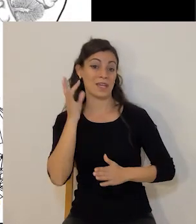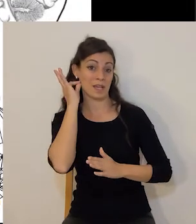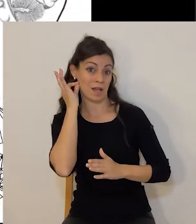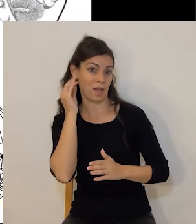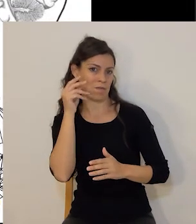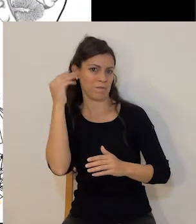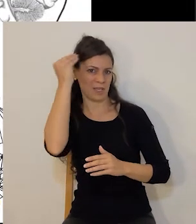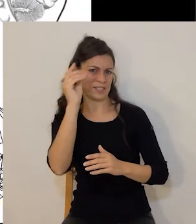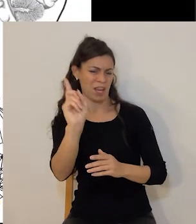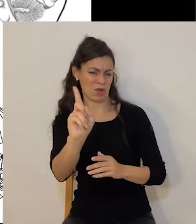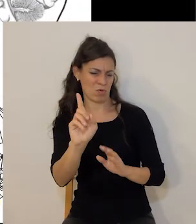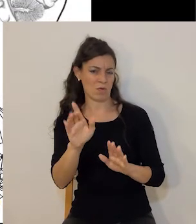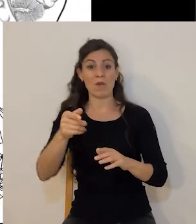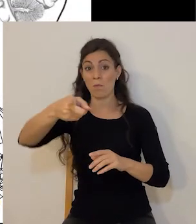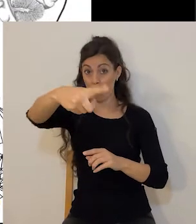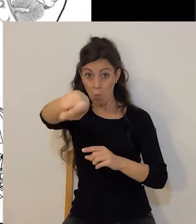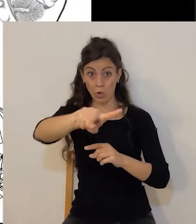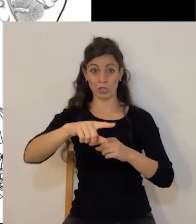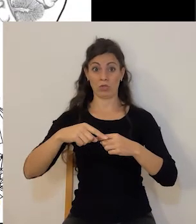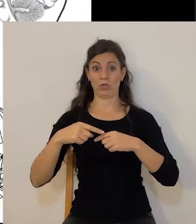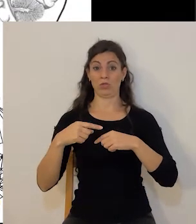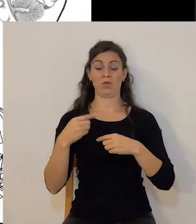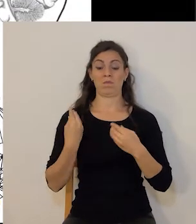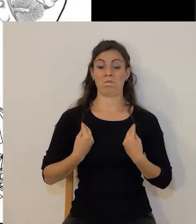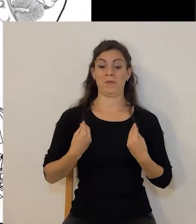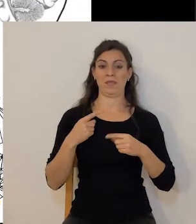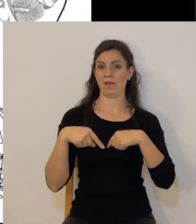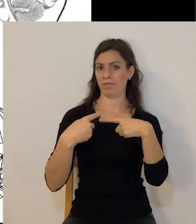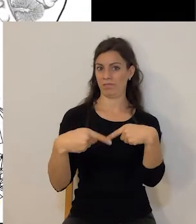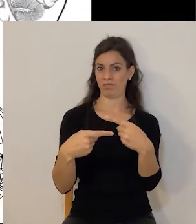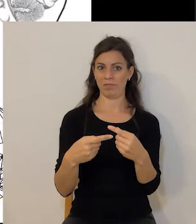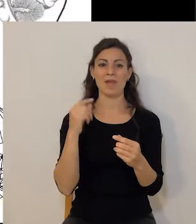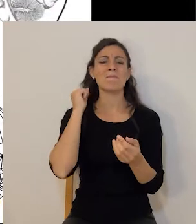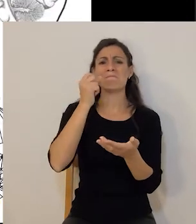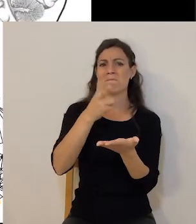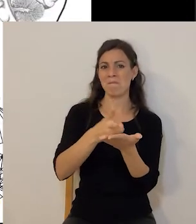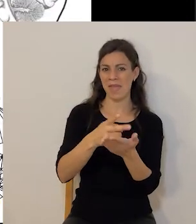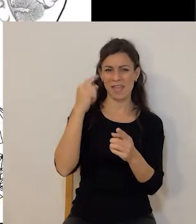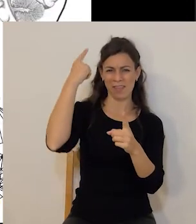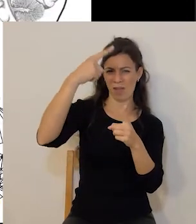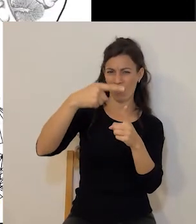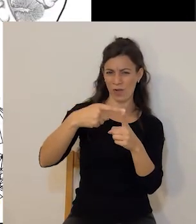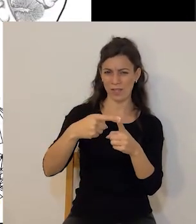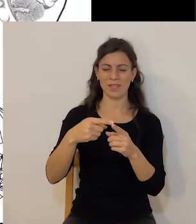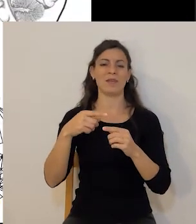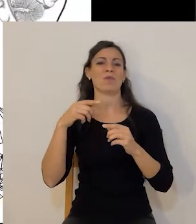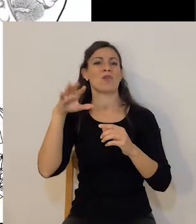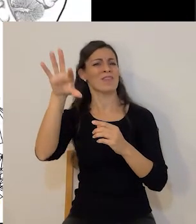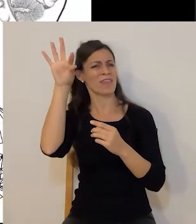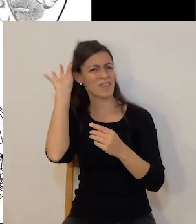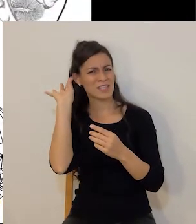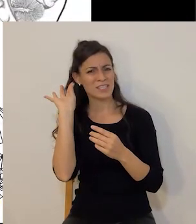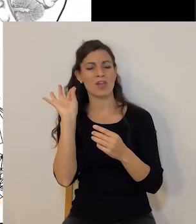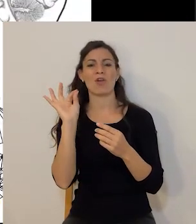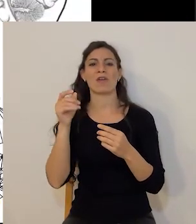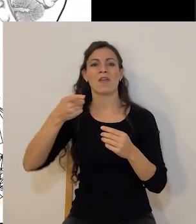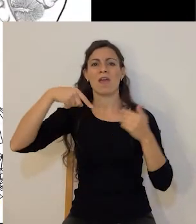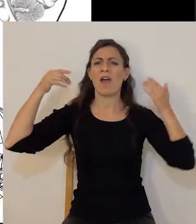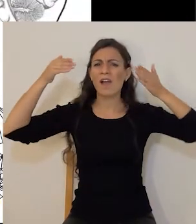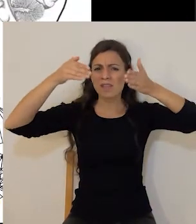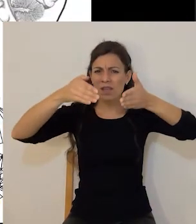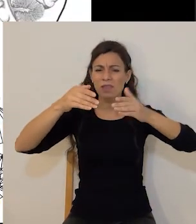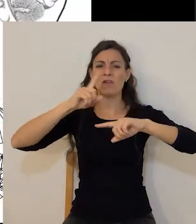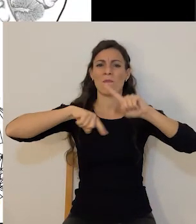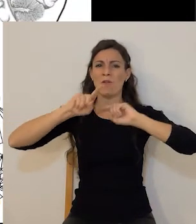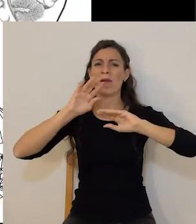diaria. Vuestra vida diaria tenéis que tener metas, tenéis que planificar, tomar decisiones, mantener la atención,